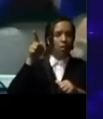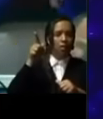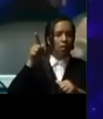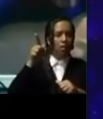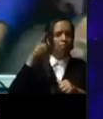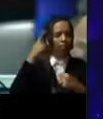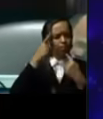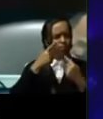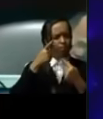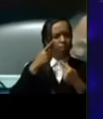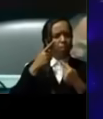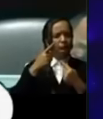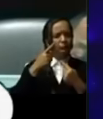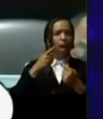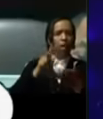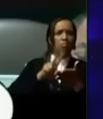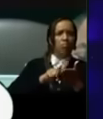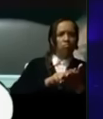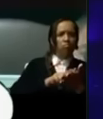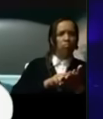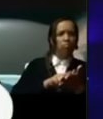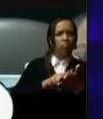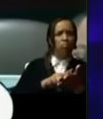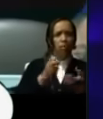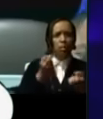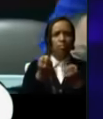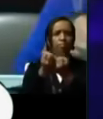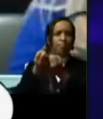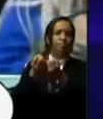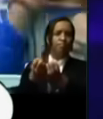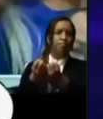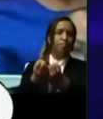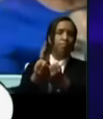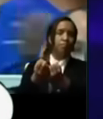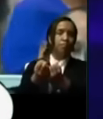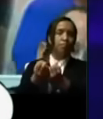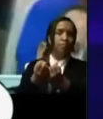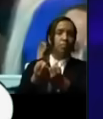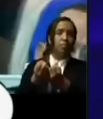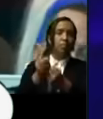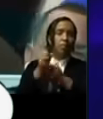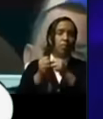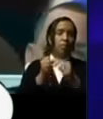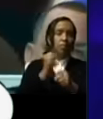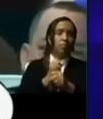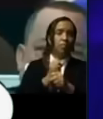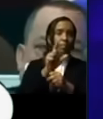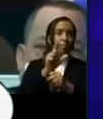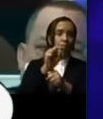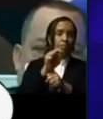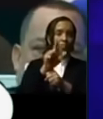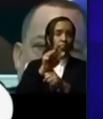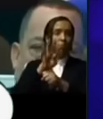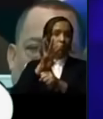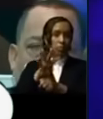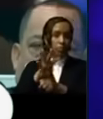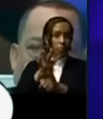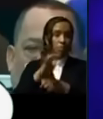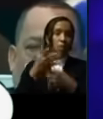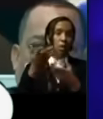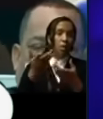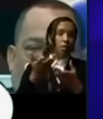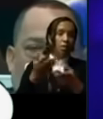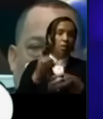año 2024 y también para que pueda orientar al ministro de Educación y pueda